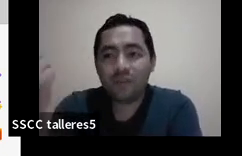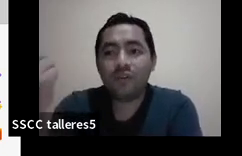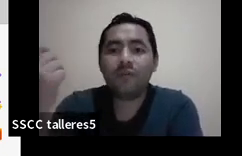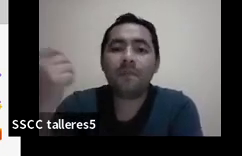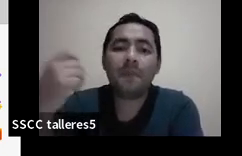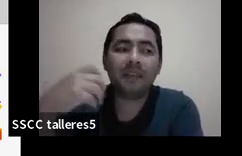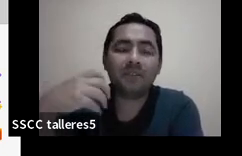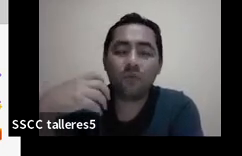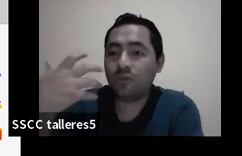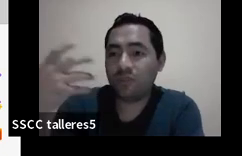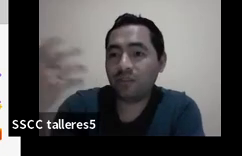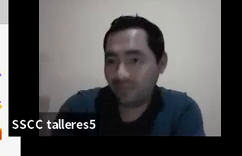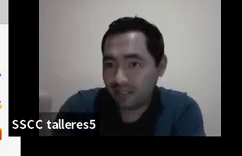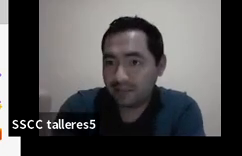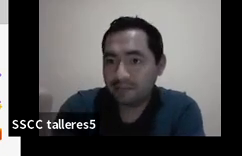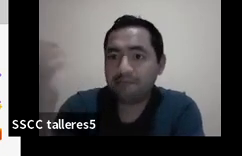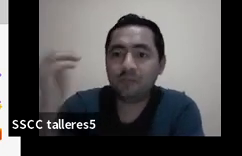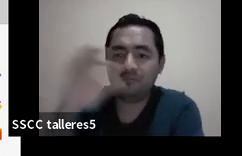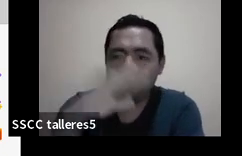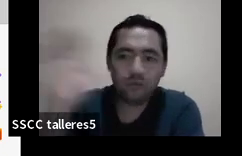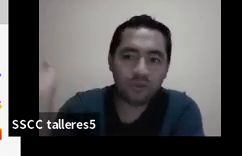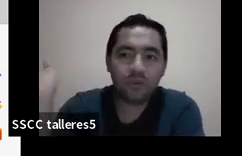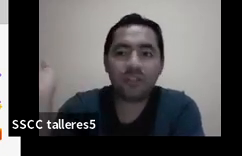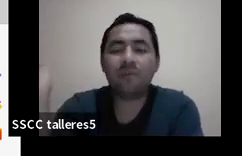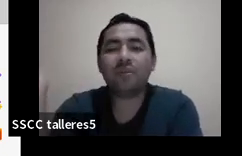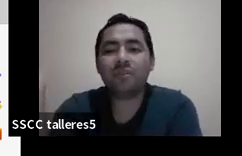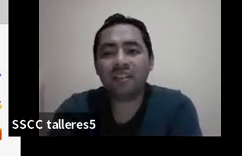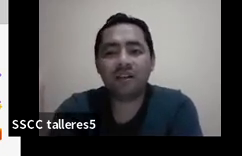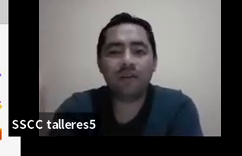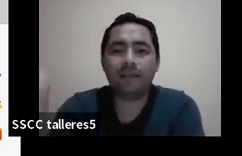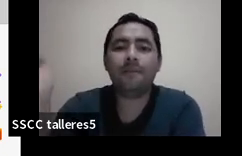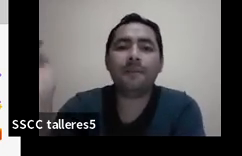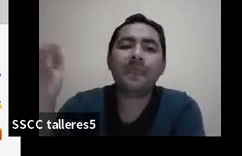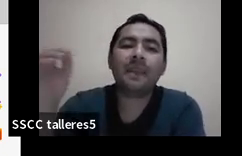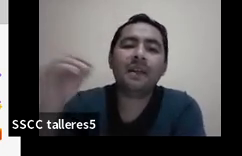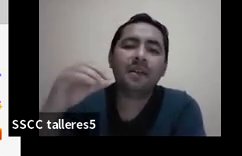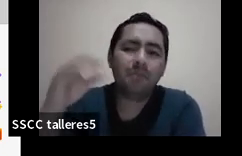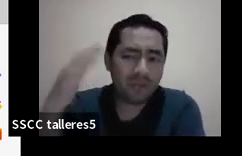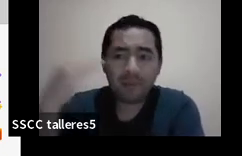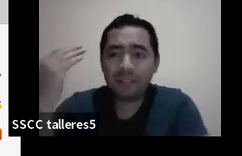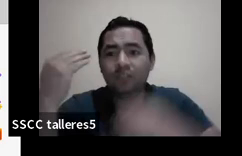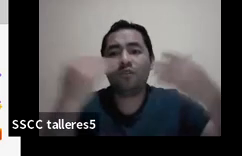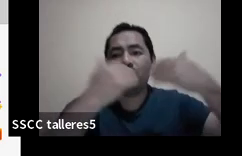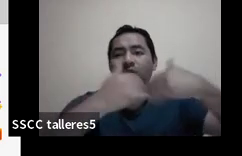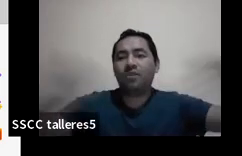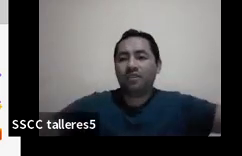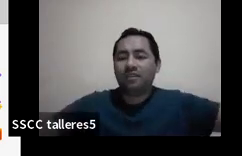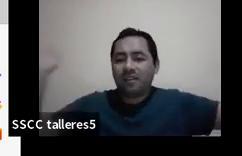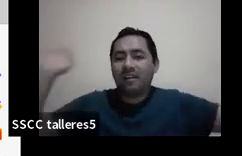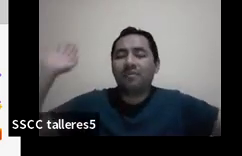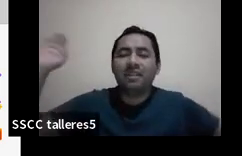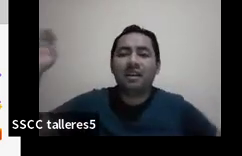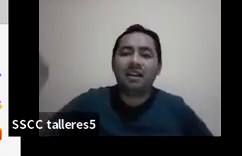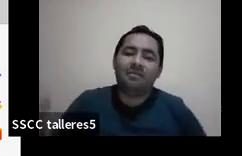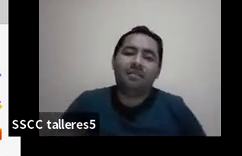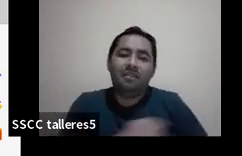al español es cuántos años tienes, ¿no? Todo eso lo sabemos desde el colegio. Pero ¿qué pasa si yo me olvido de esa